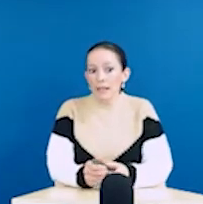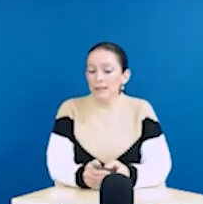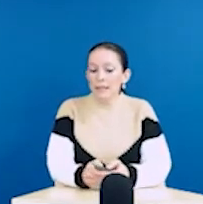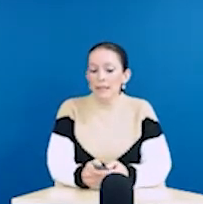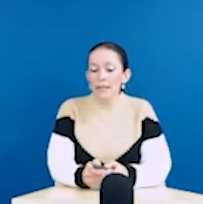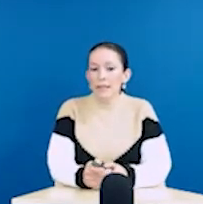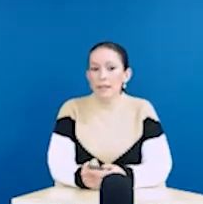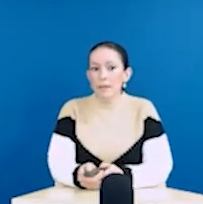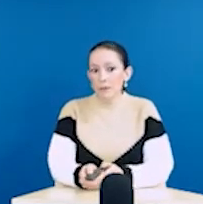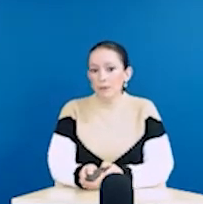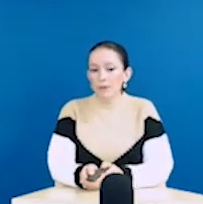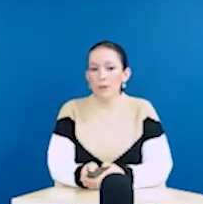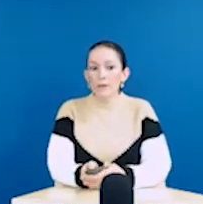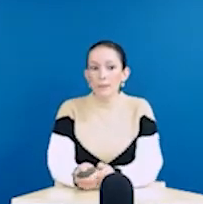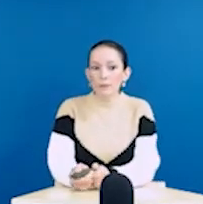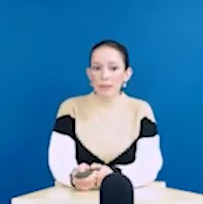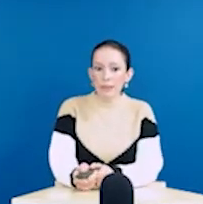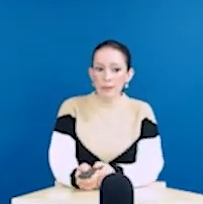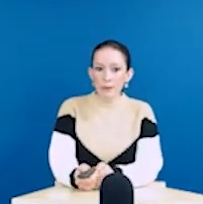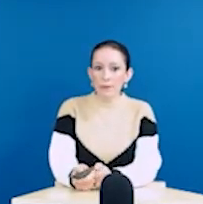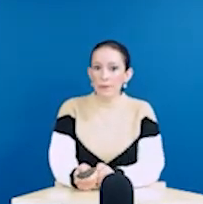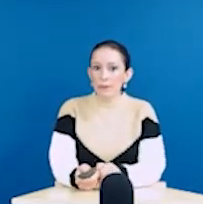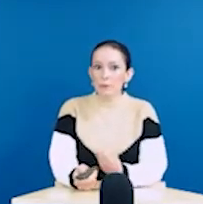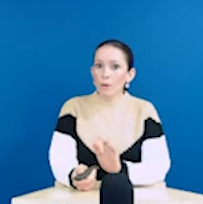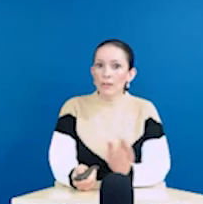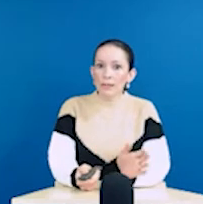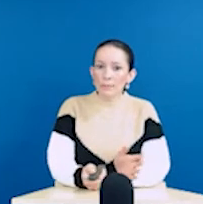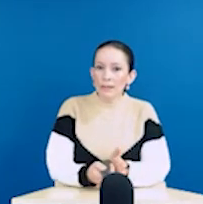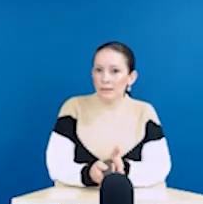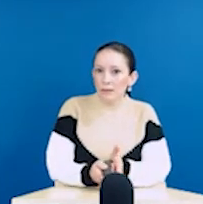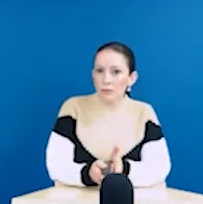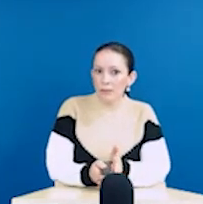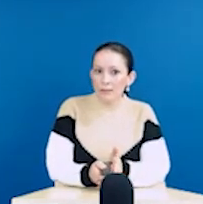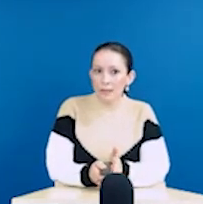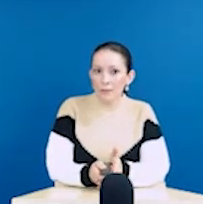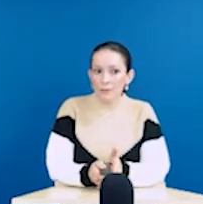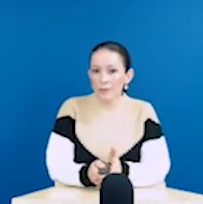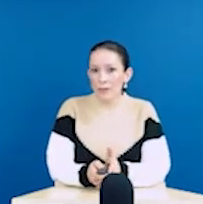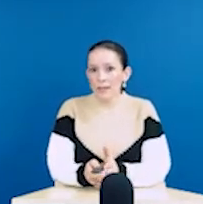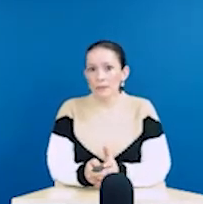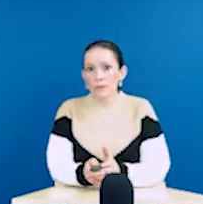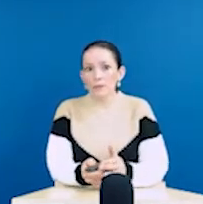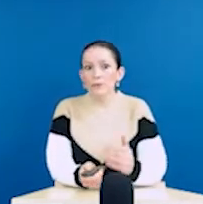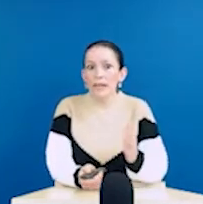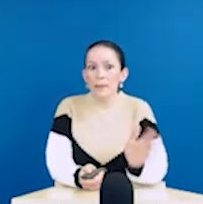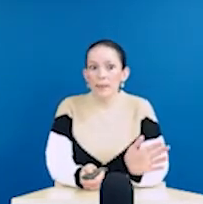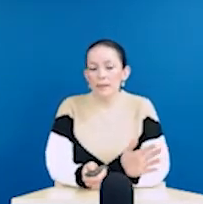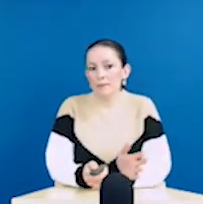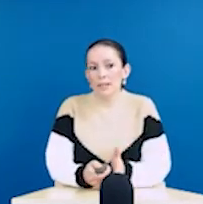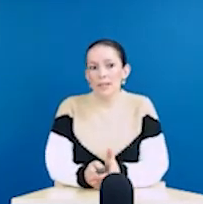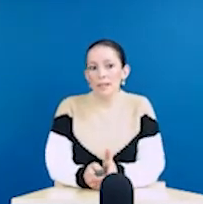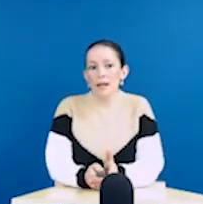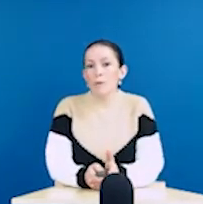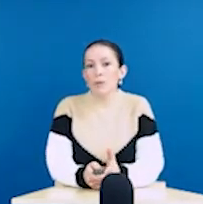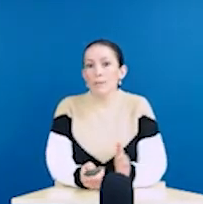educaciones generales sería la higiene de manos. Lo venimos manejando todo el tiempo en las instituciones de salud. Eso es un